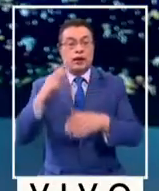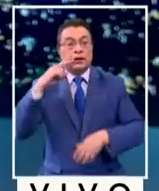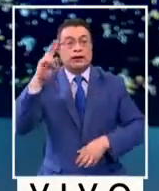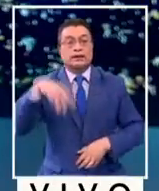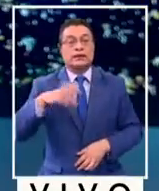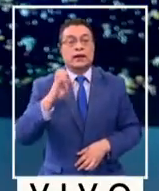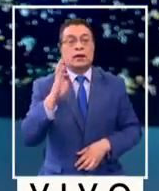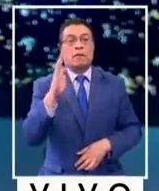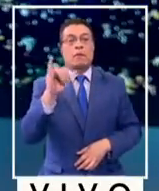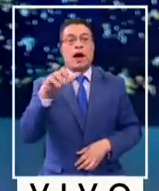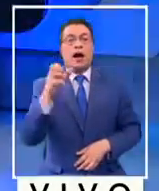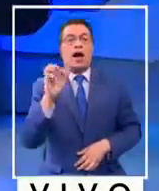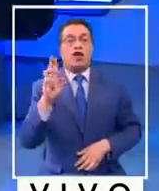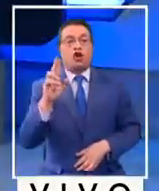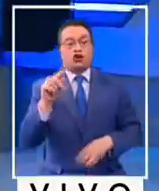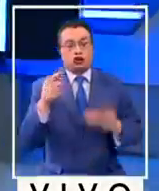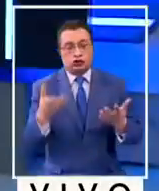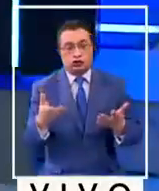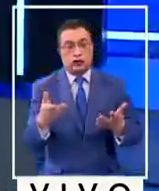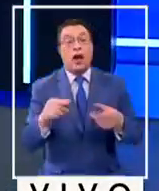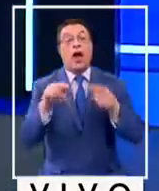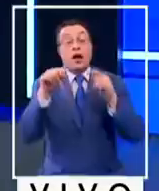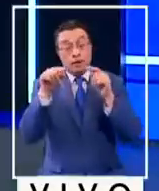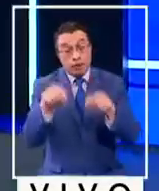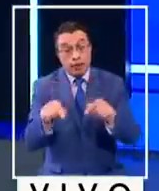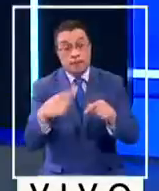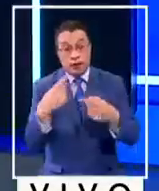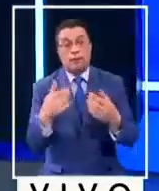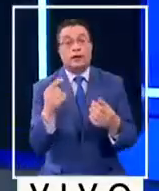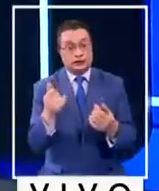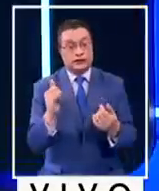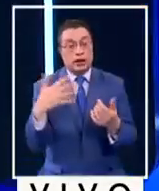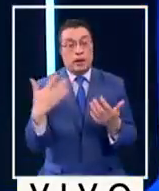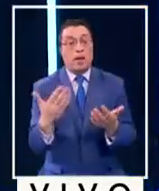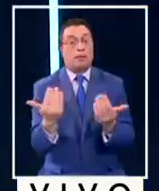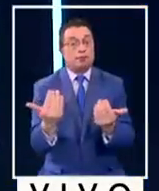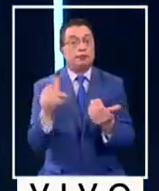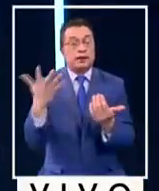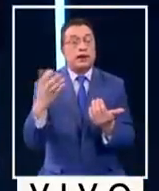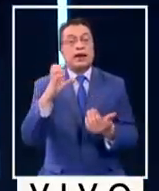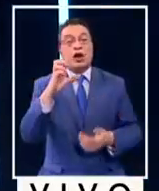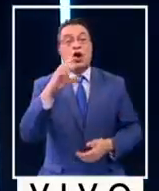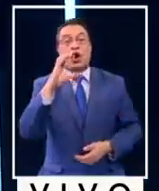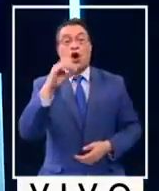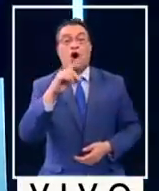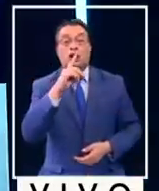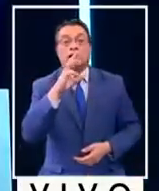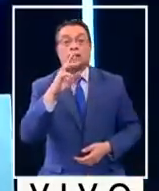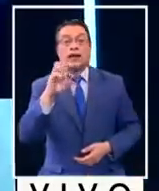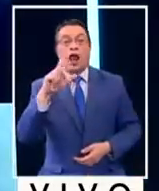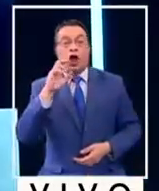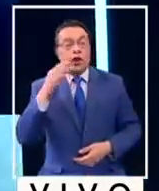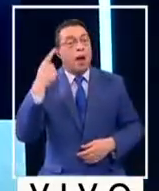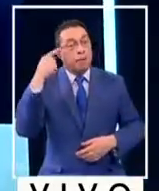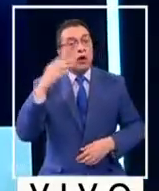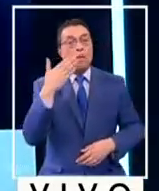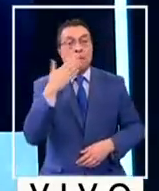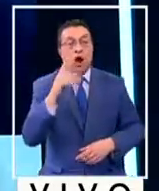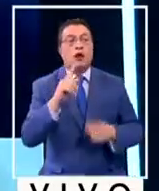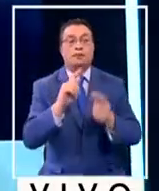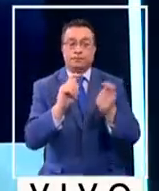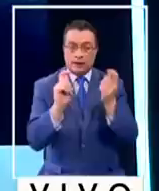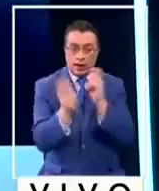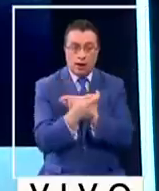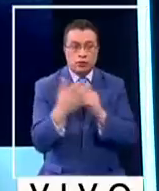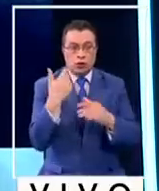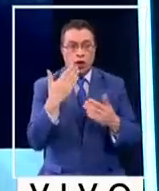en funciones. Es valorable que se aguarde la Contraloría, pero mucho mejor hubiera sido revertir esta decisión